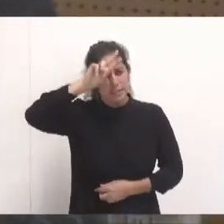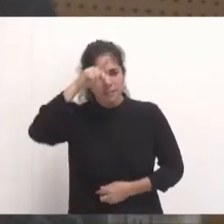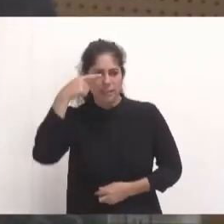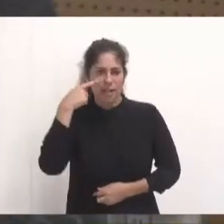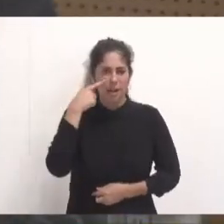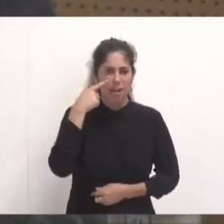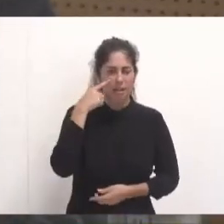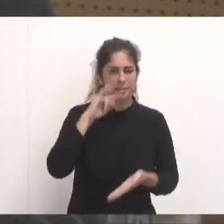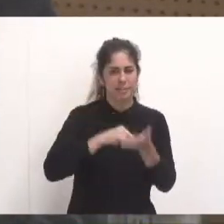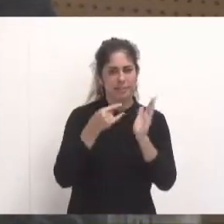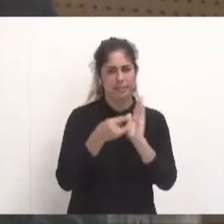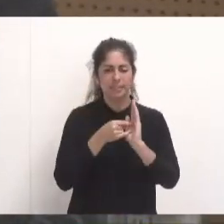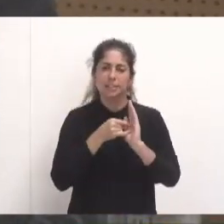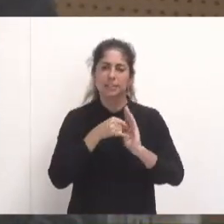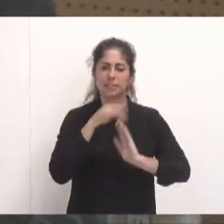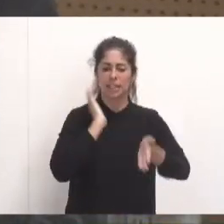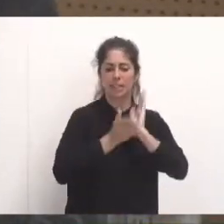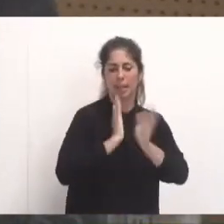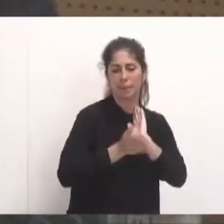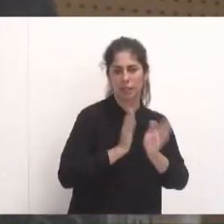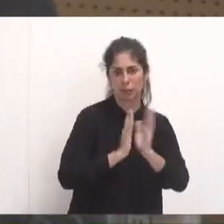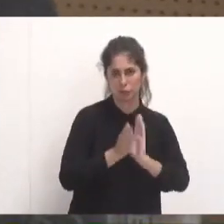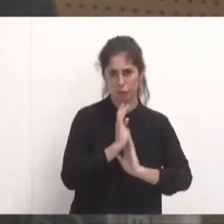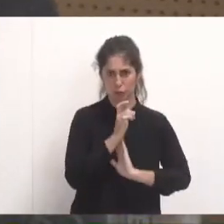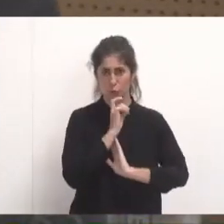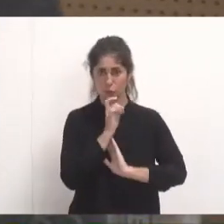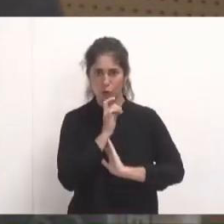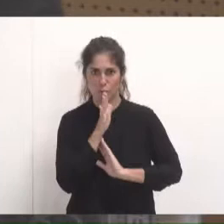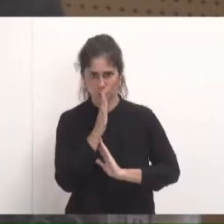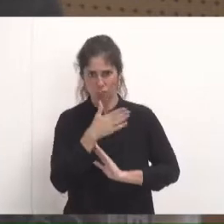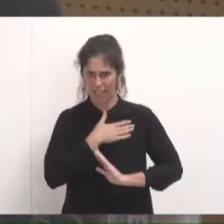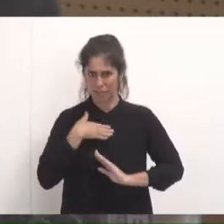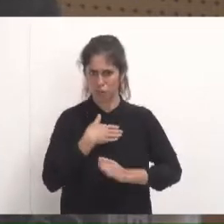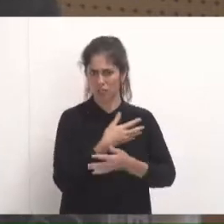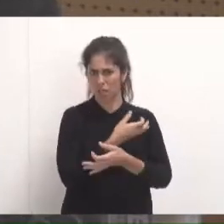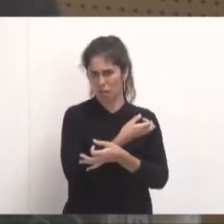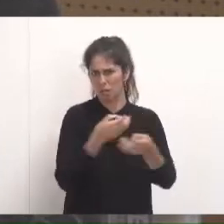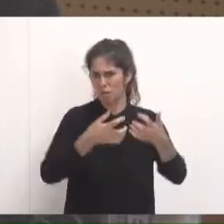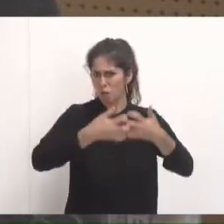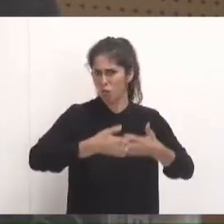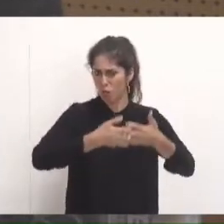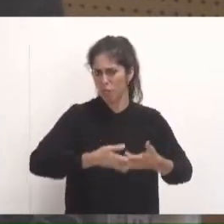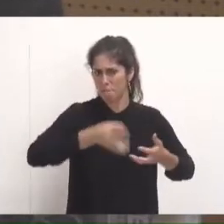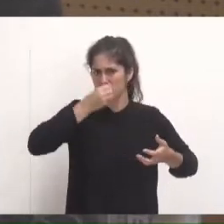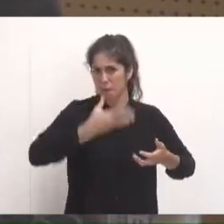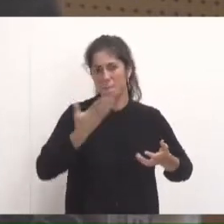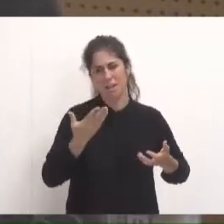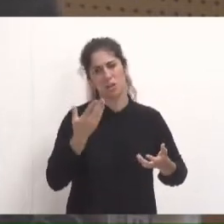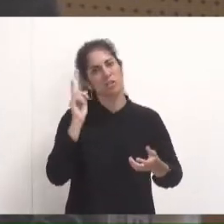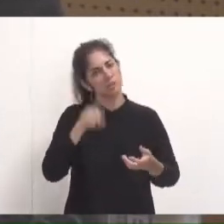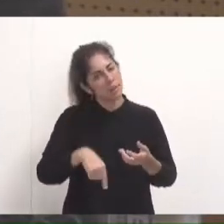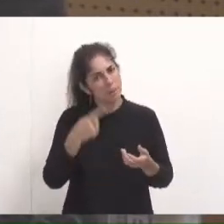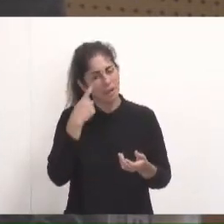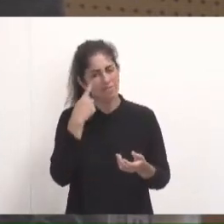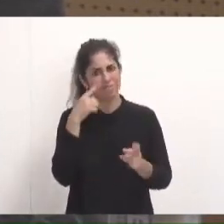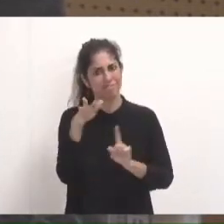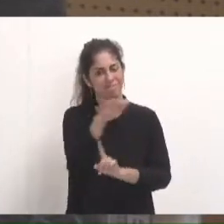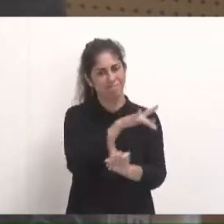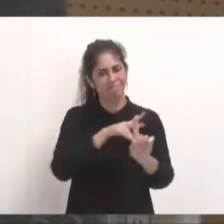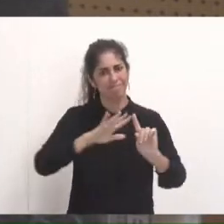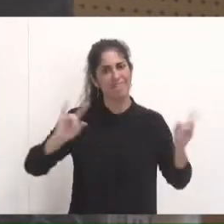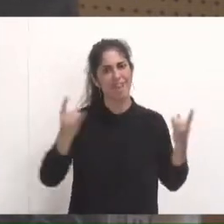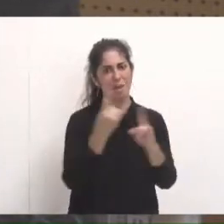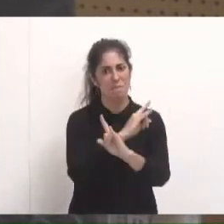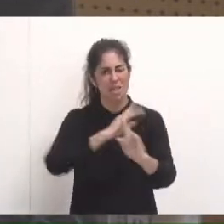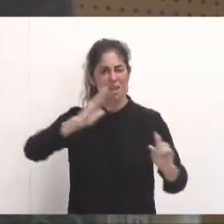la imprescindible búsqueda de la efectividad también hay que conjugarlos con que sean lo menos lesivos para la salud ambiental y para la salud de